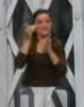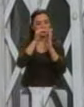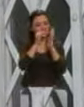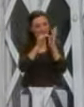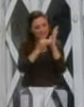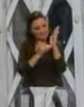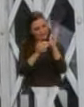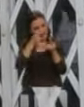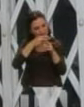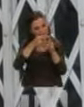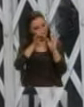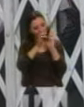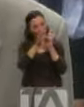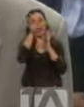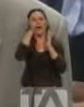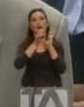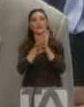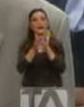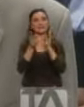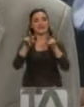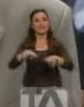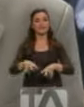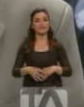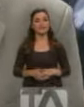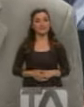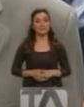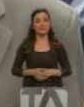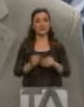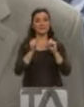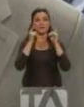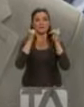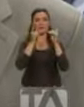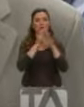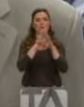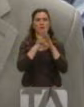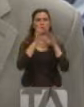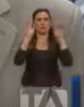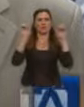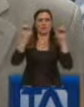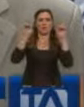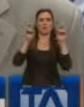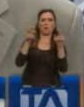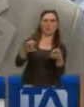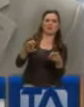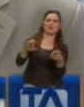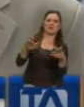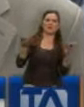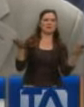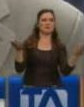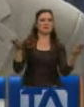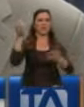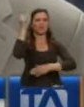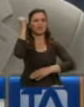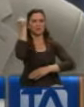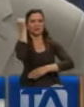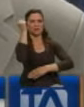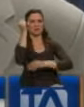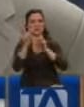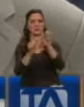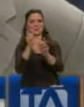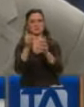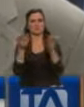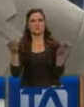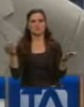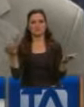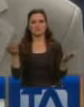lista de despedidos. Pasó una sorpresa tremenda. Cuando acá se habla de humanismo, cuando acá se habla de derechos de los seres